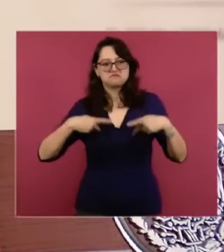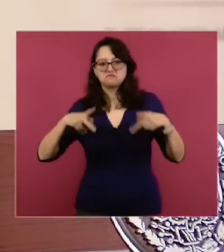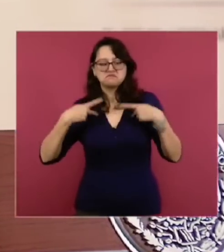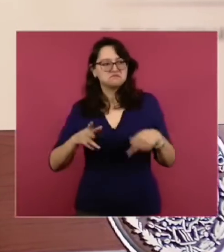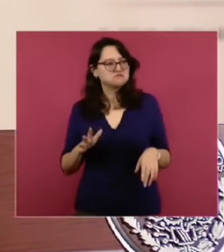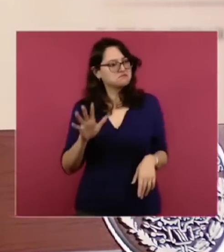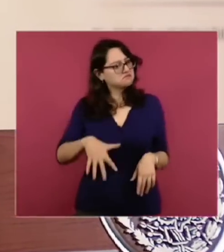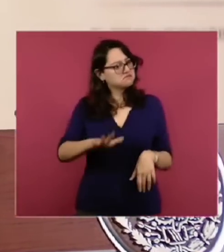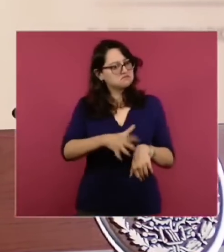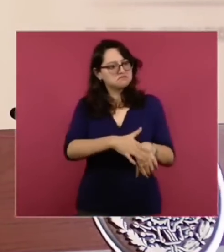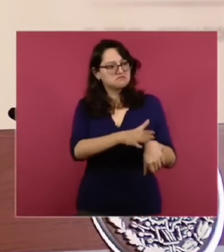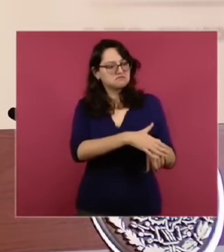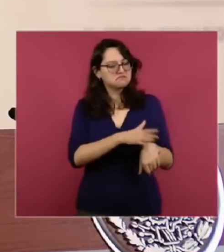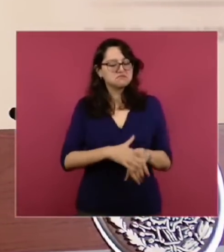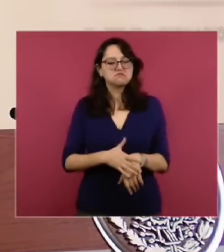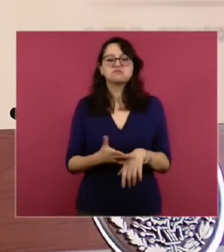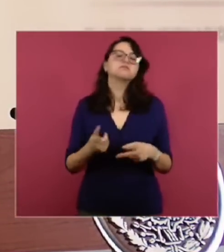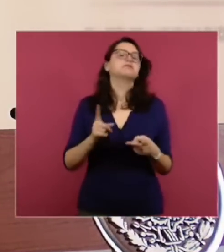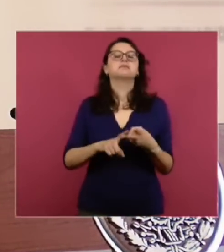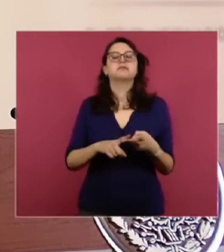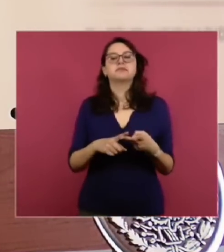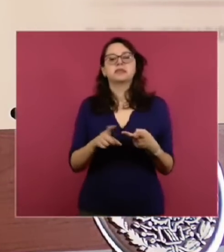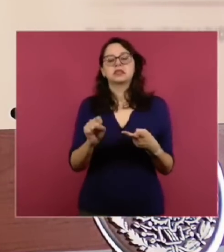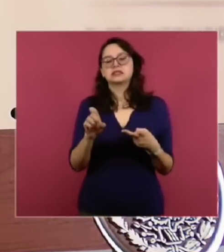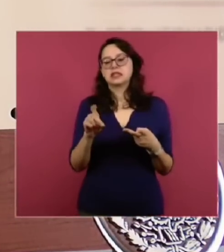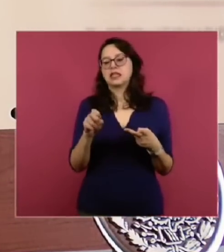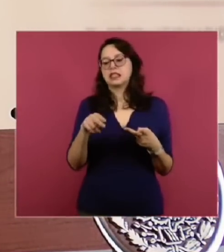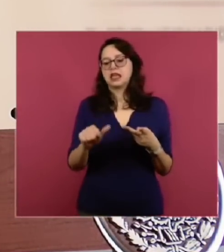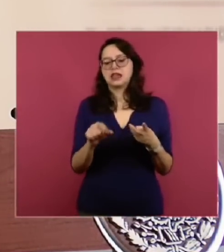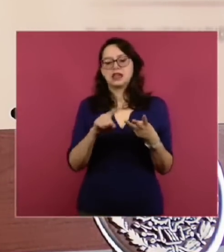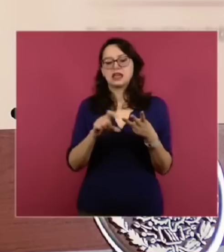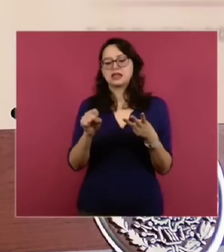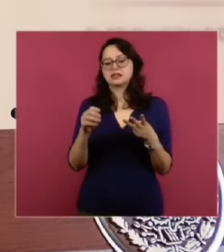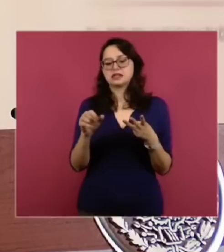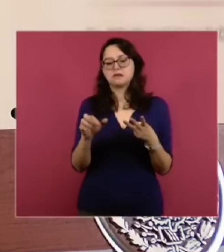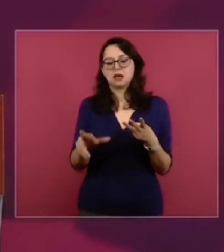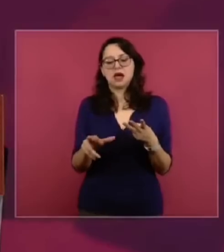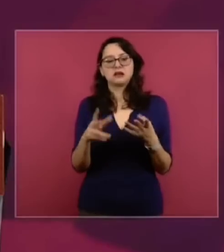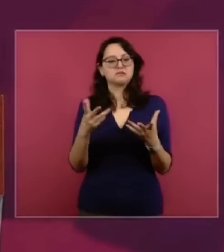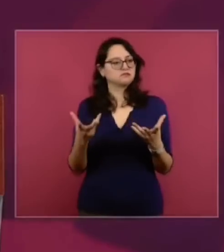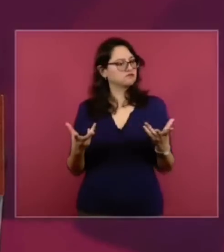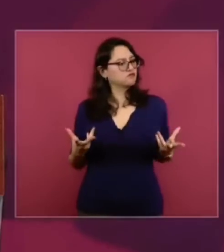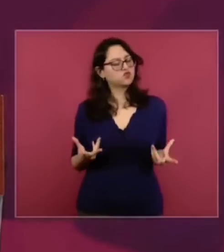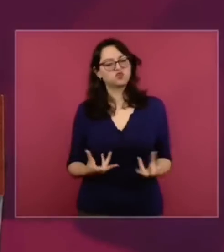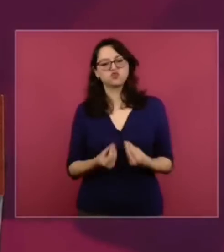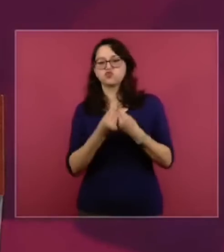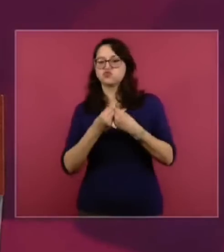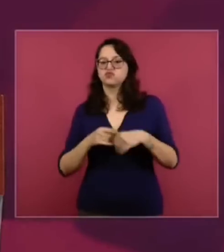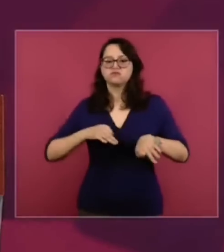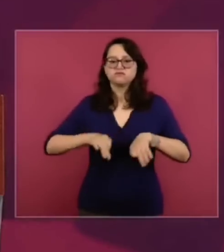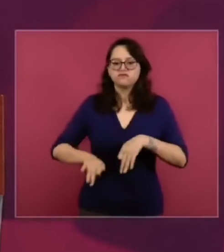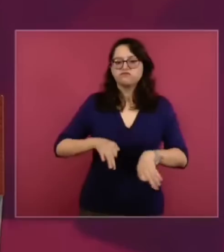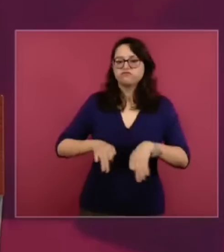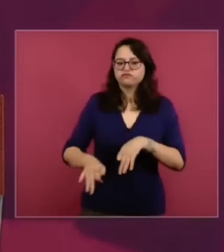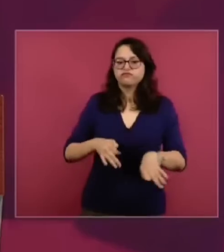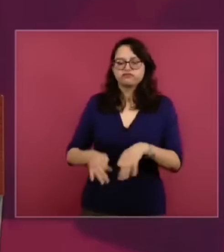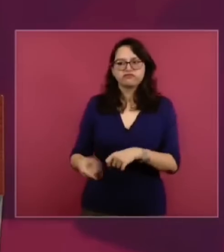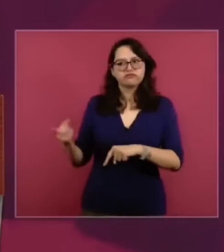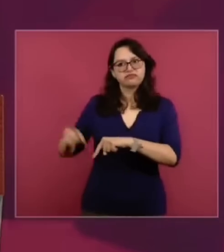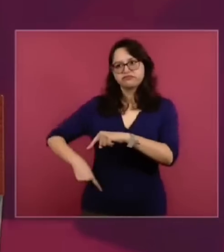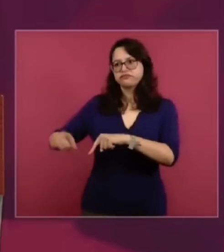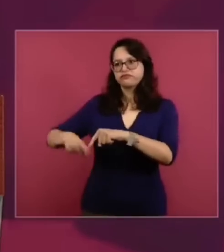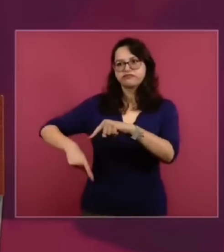de la secretar la defensa Marina brigadas se fueron abriendo las sk